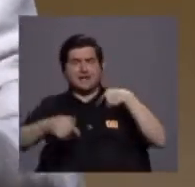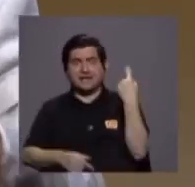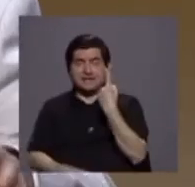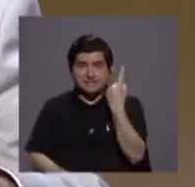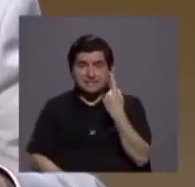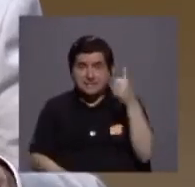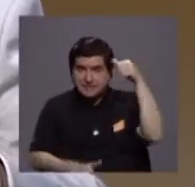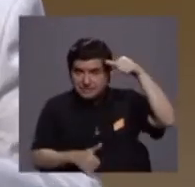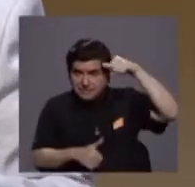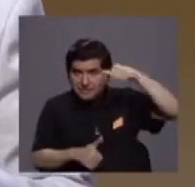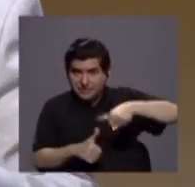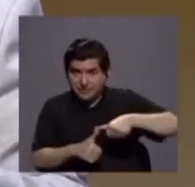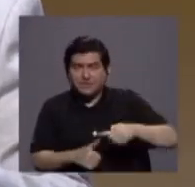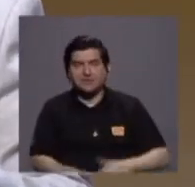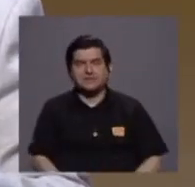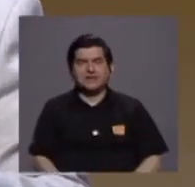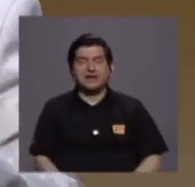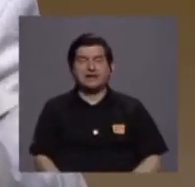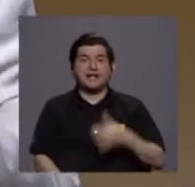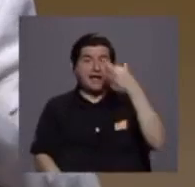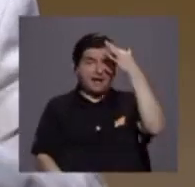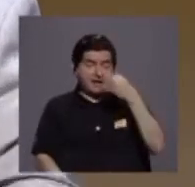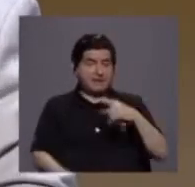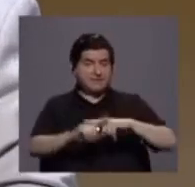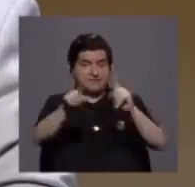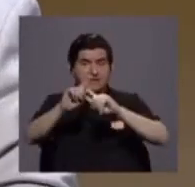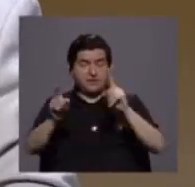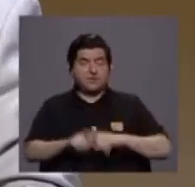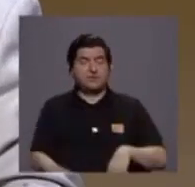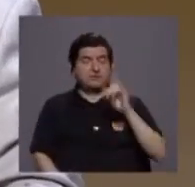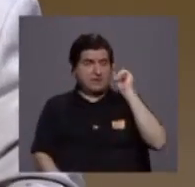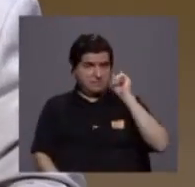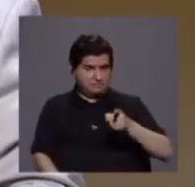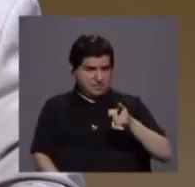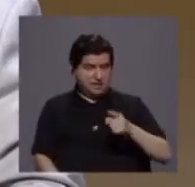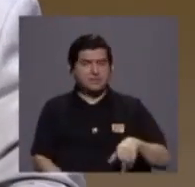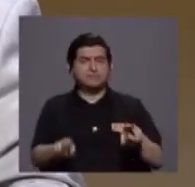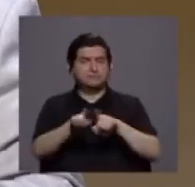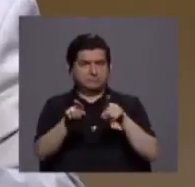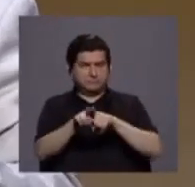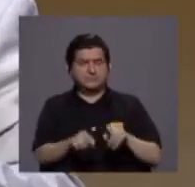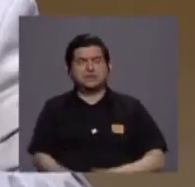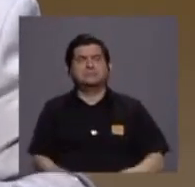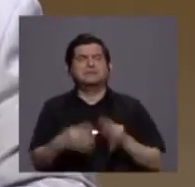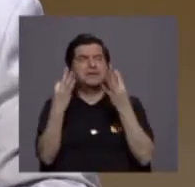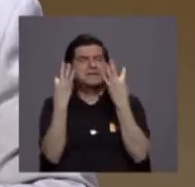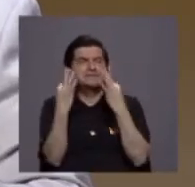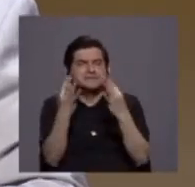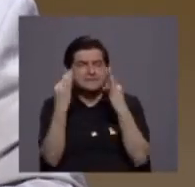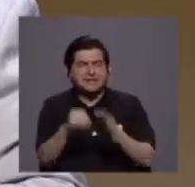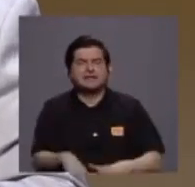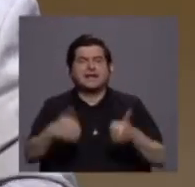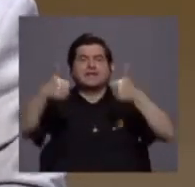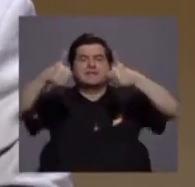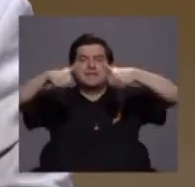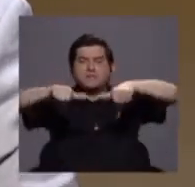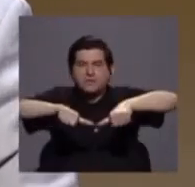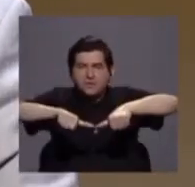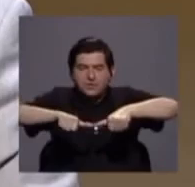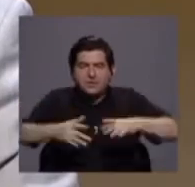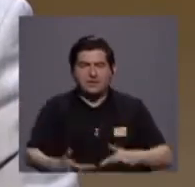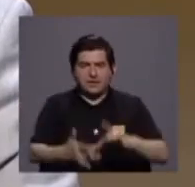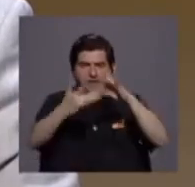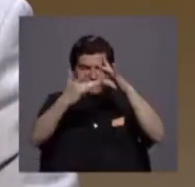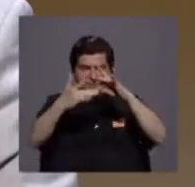en cuenta el parecer de los diferentes mandos y siempre tratando de lograr consenso y sobre